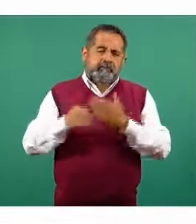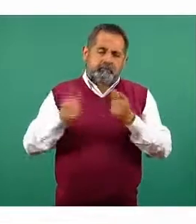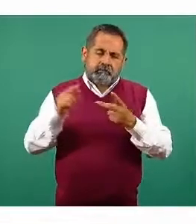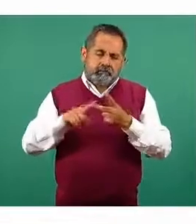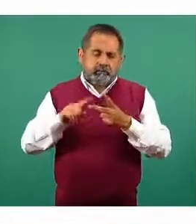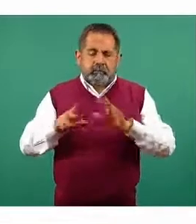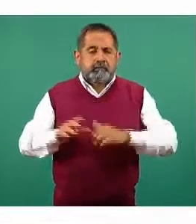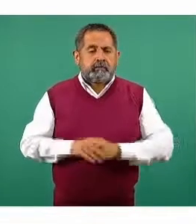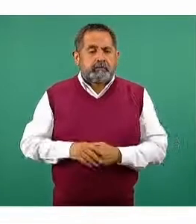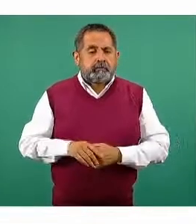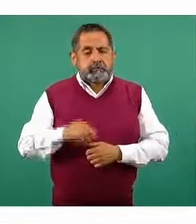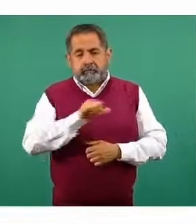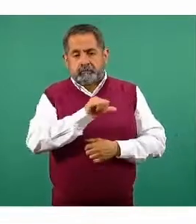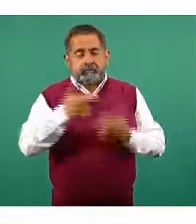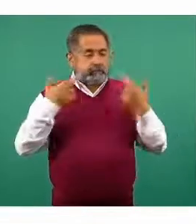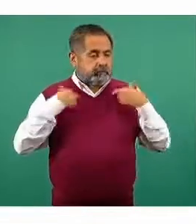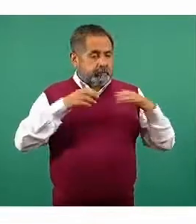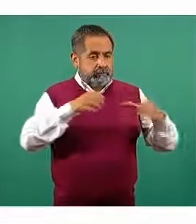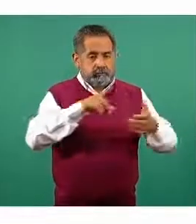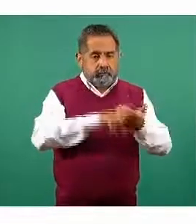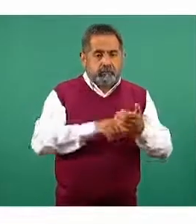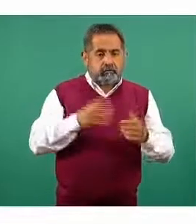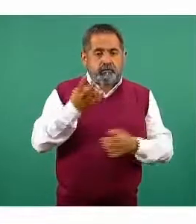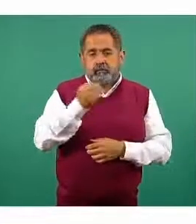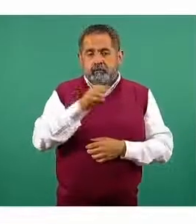Personal de salud,